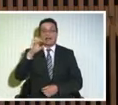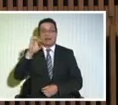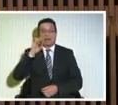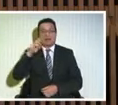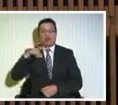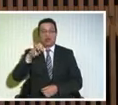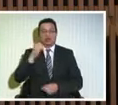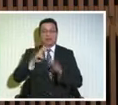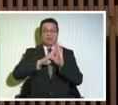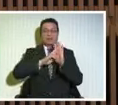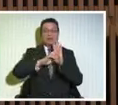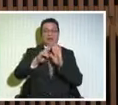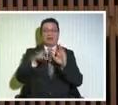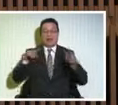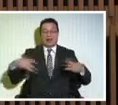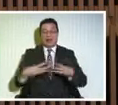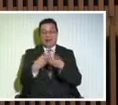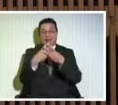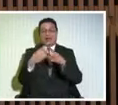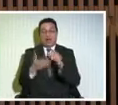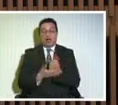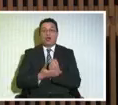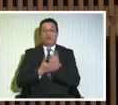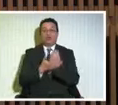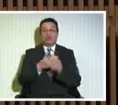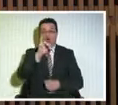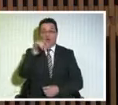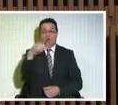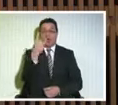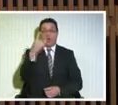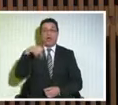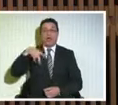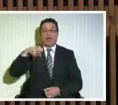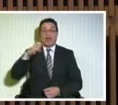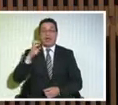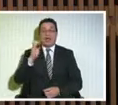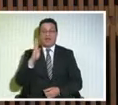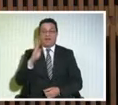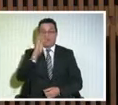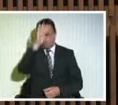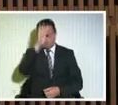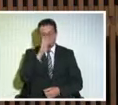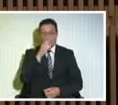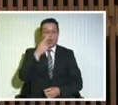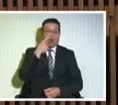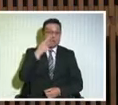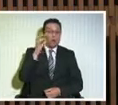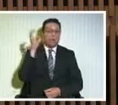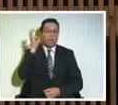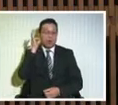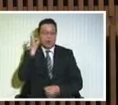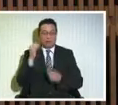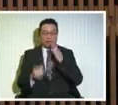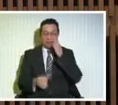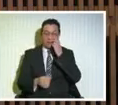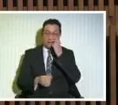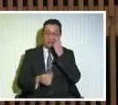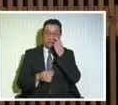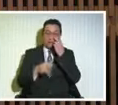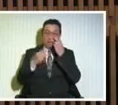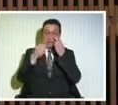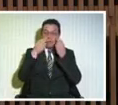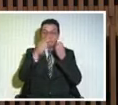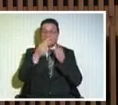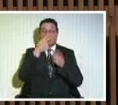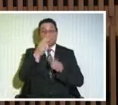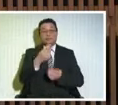representantes de la red de colaboradora de JUNAEB, funcionarias y funcionarios. El foco del trabajo